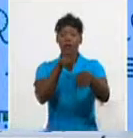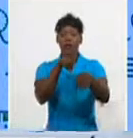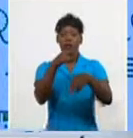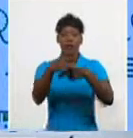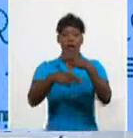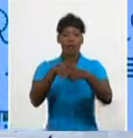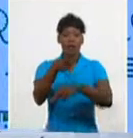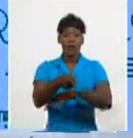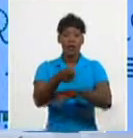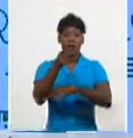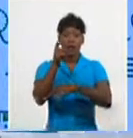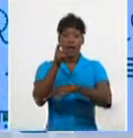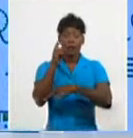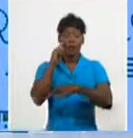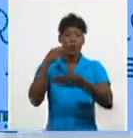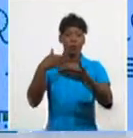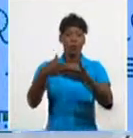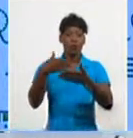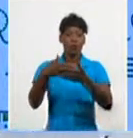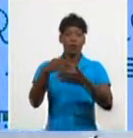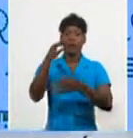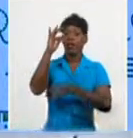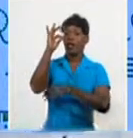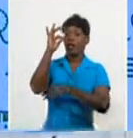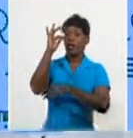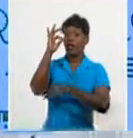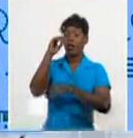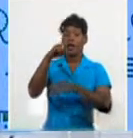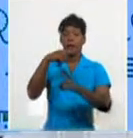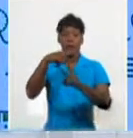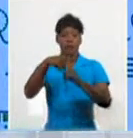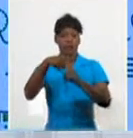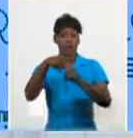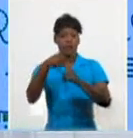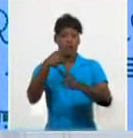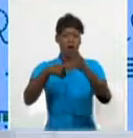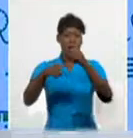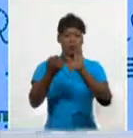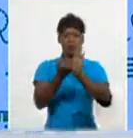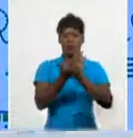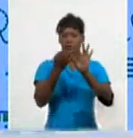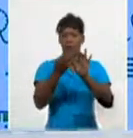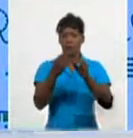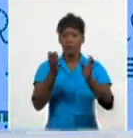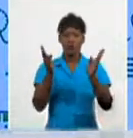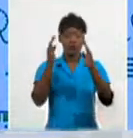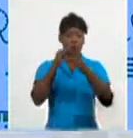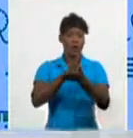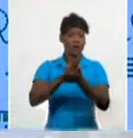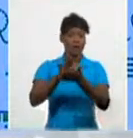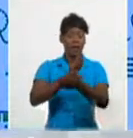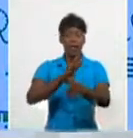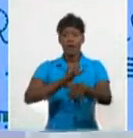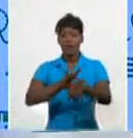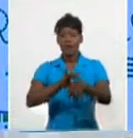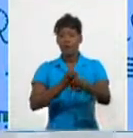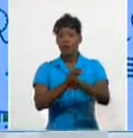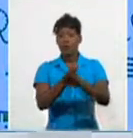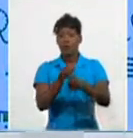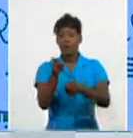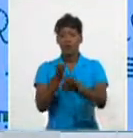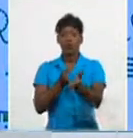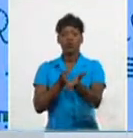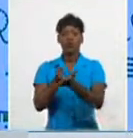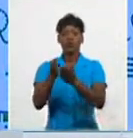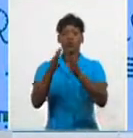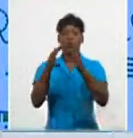es positivo, pasa confirmado, y si no es positivo, entonces regresa a su hogar, y asimismo se arrastra a los contactos de